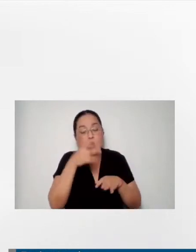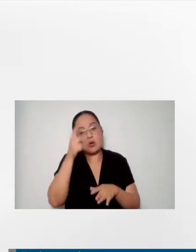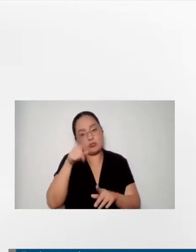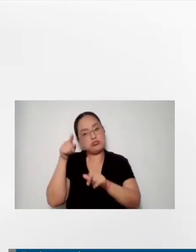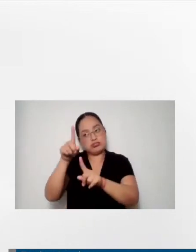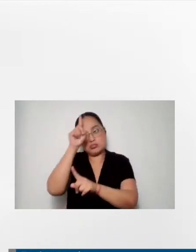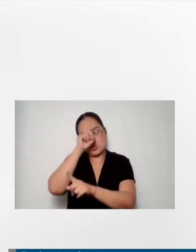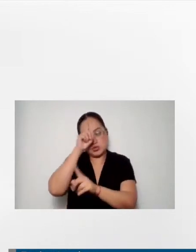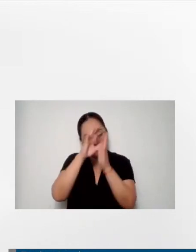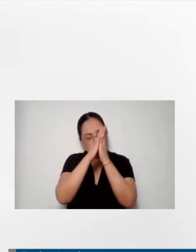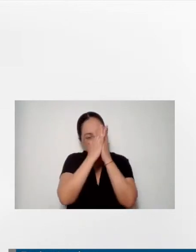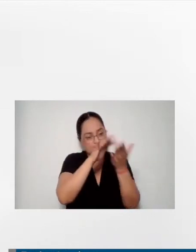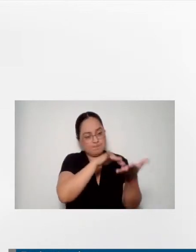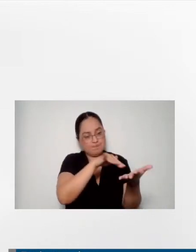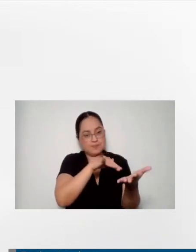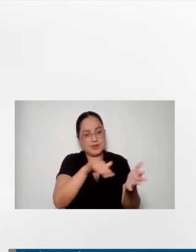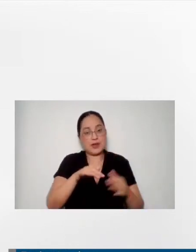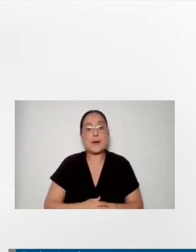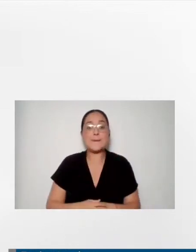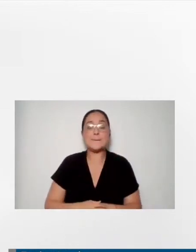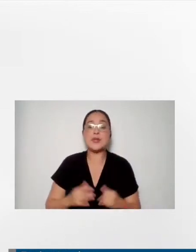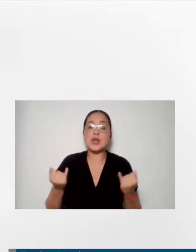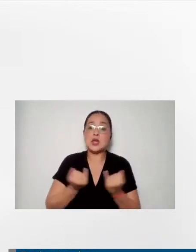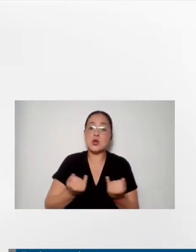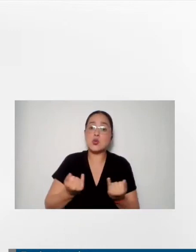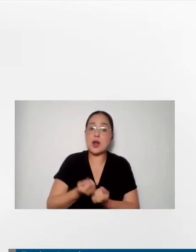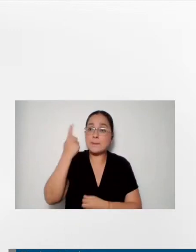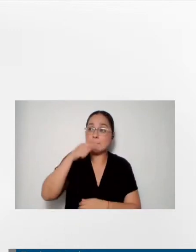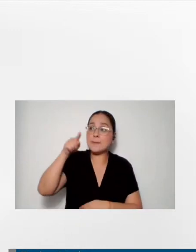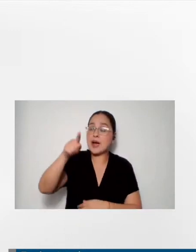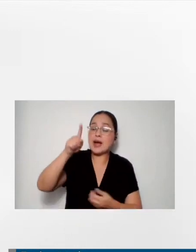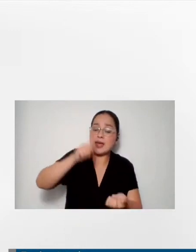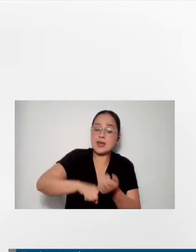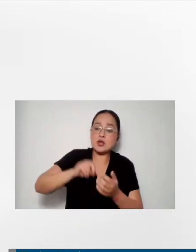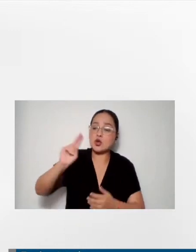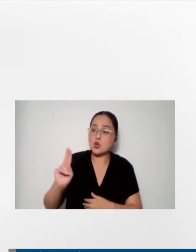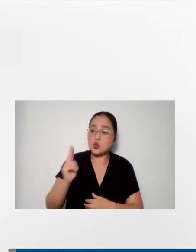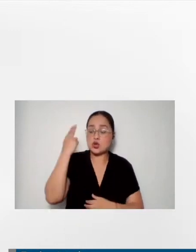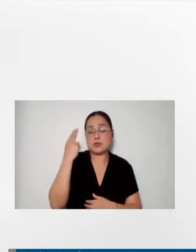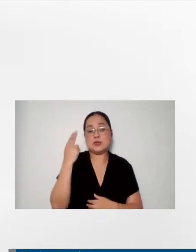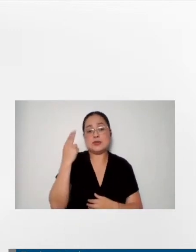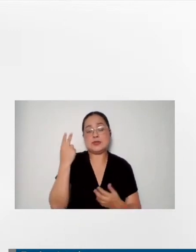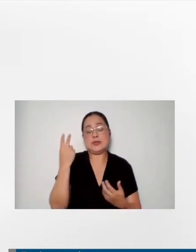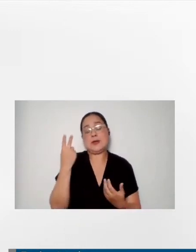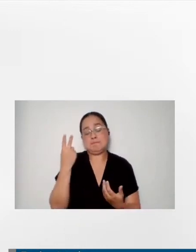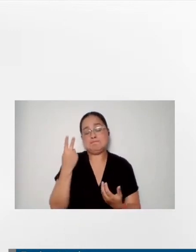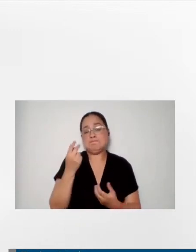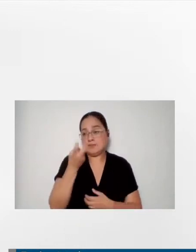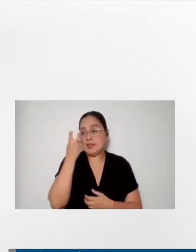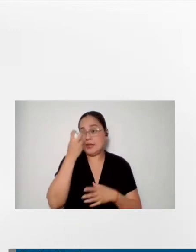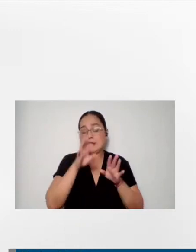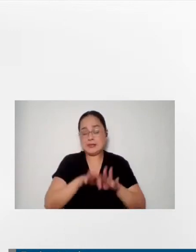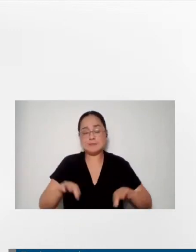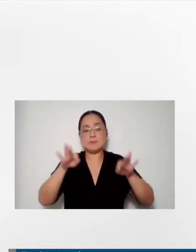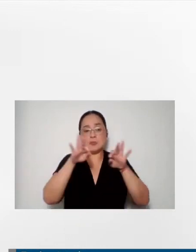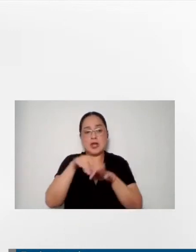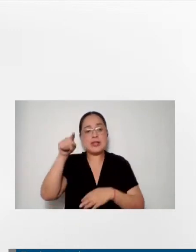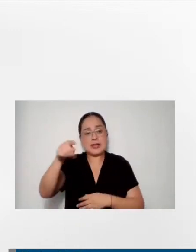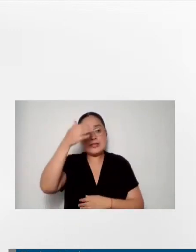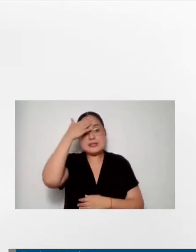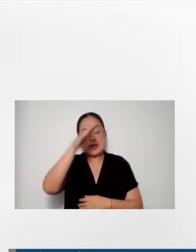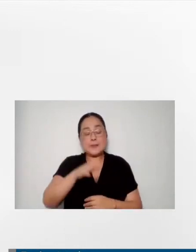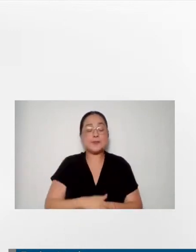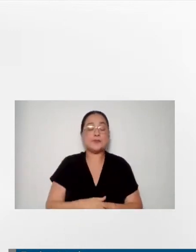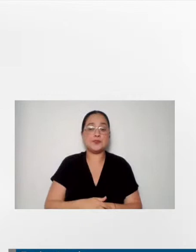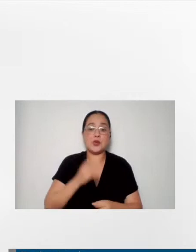también lo recomendaría ampliamente para la academia, ¿no? Porque pues creo que parte de este esfuerzo es tener un